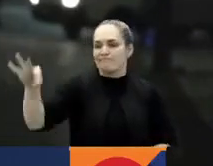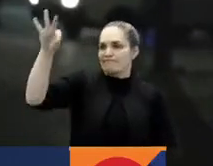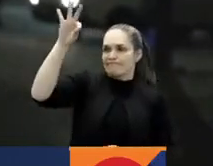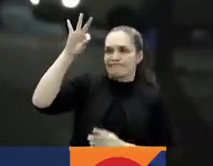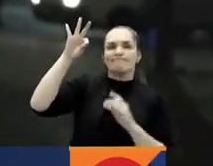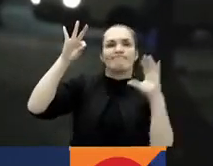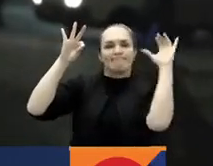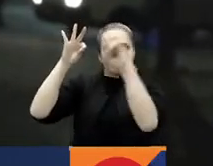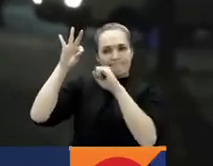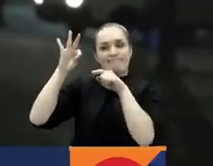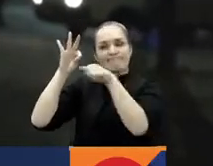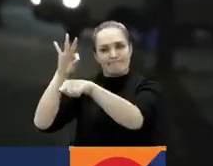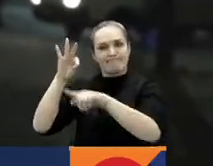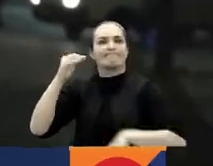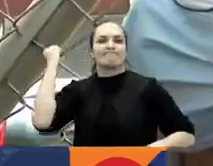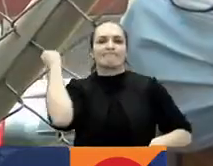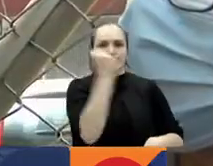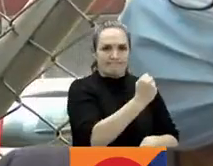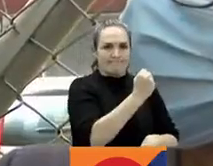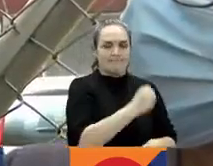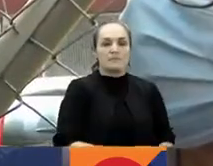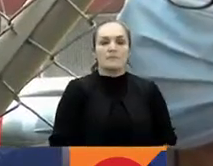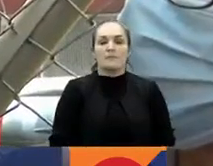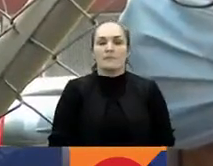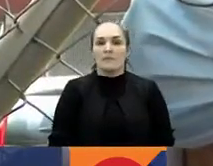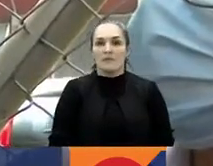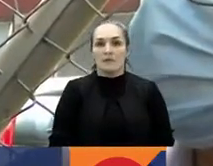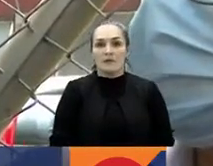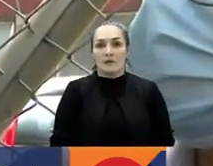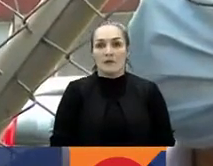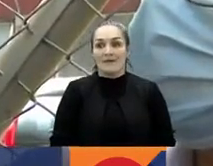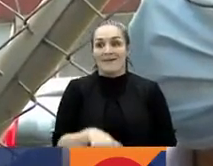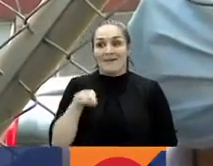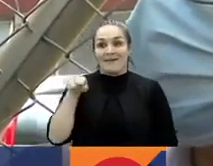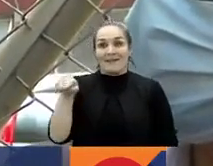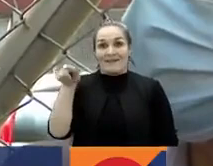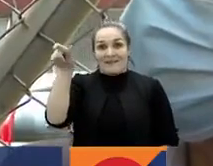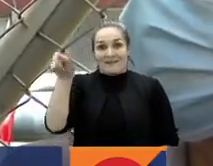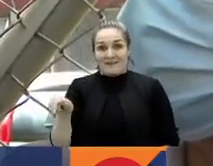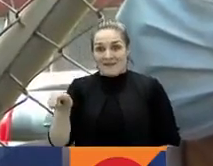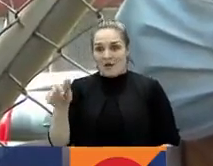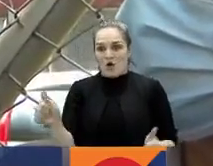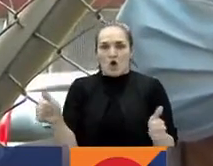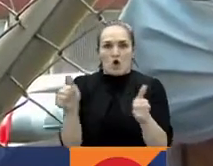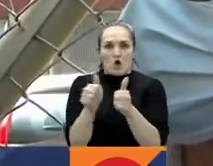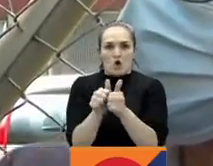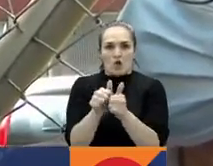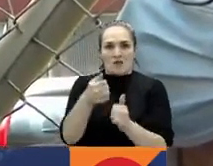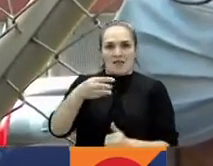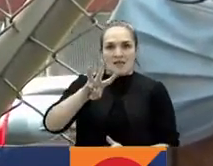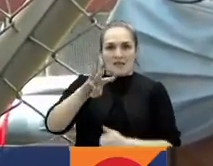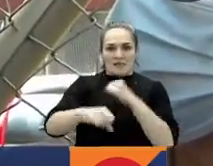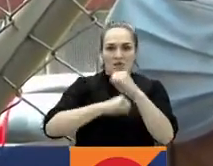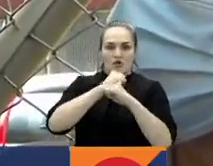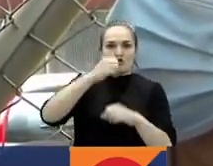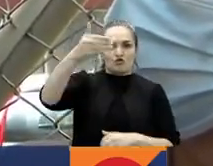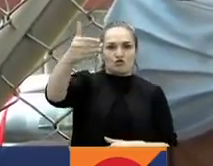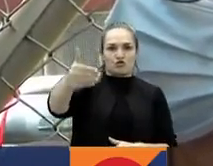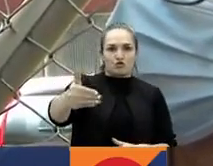que había agredido a este menor momentos antes. Junto con él lo acompañaba otro de 13 años. La verdad, el de 13 años no